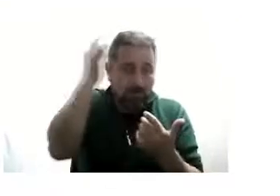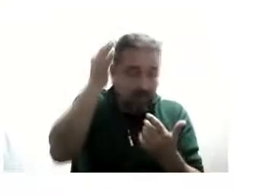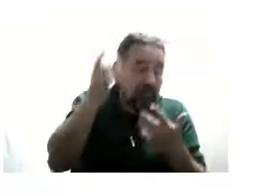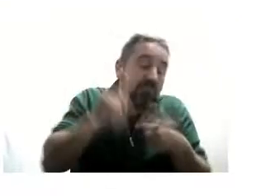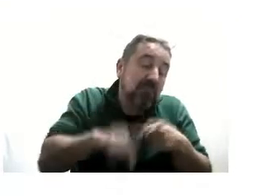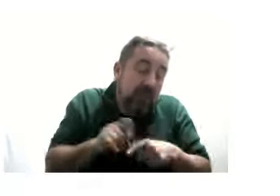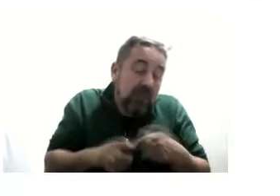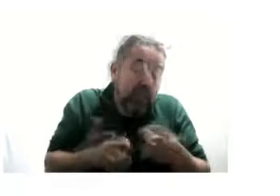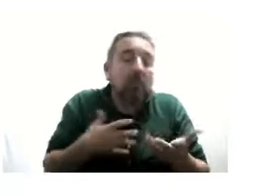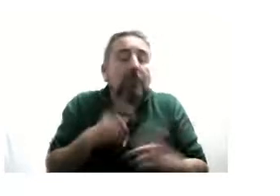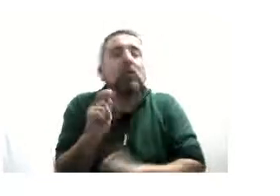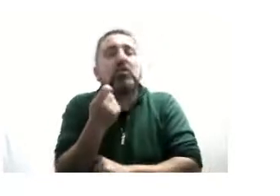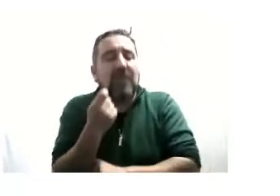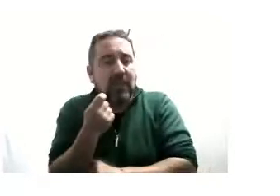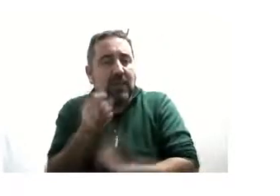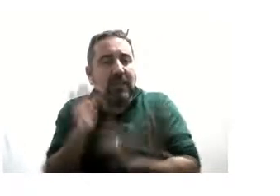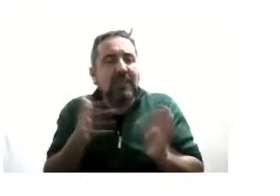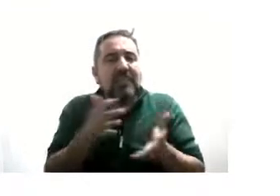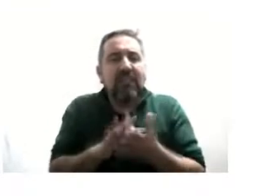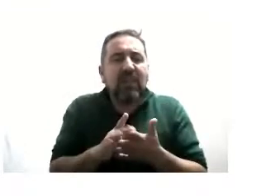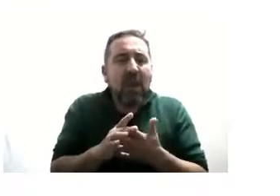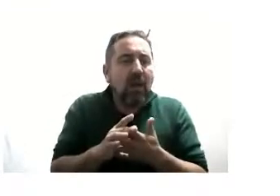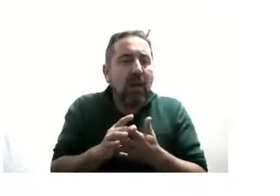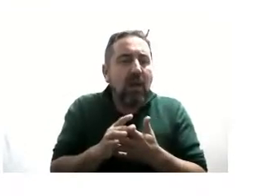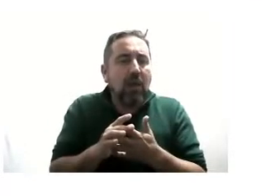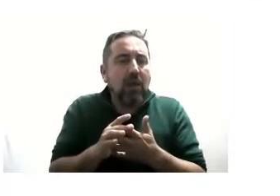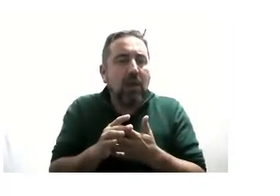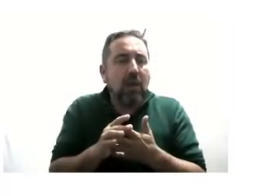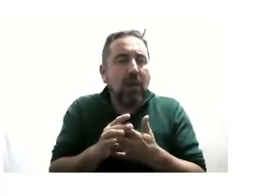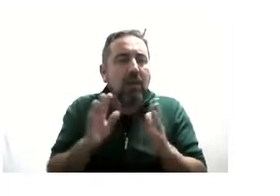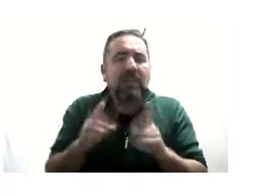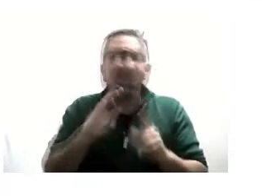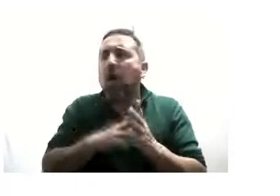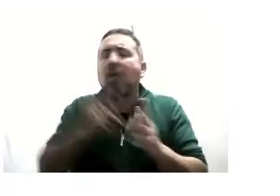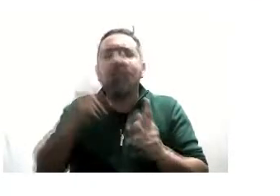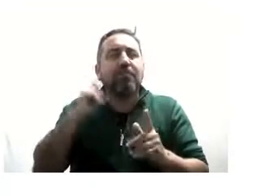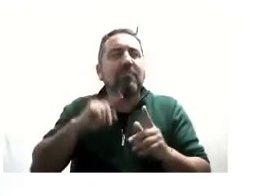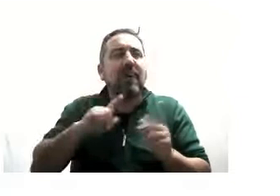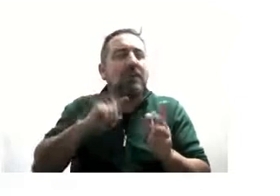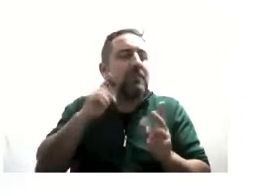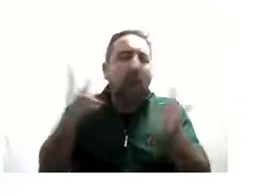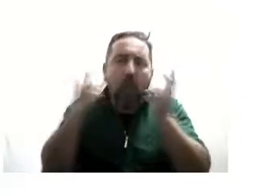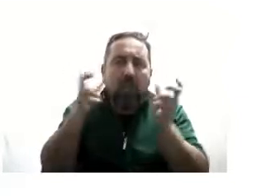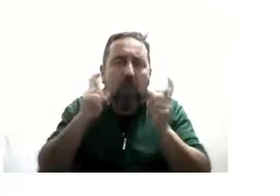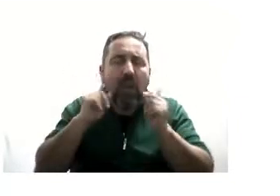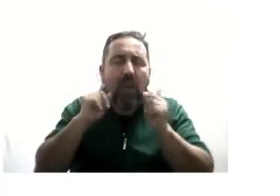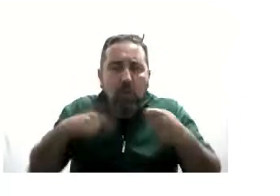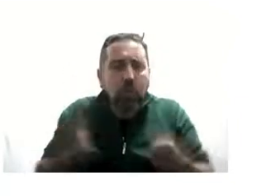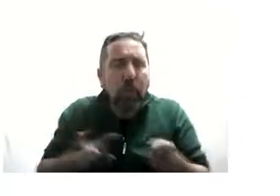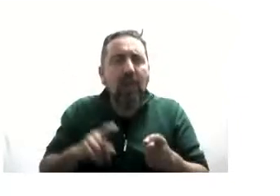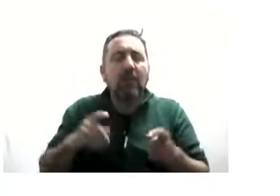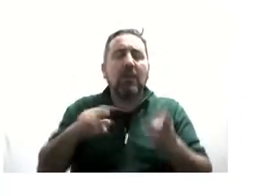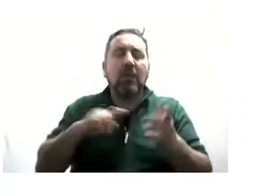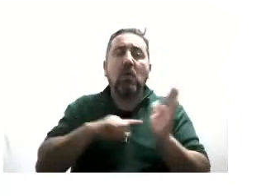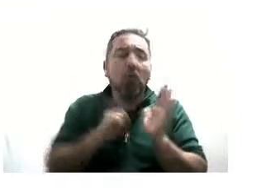de los casos no vamos a conseguir restablecer de forma total la audición natural. Entonces debemos saber